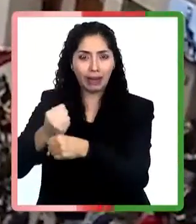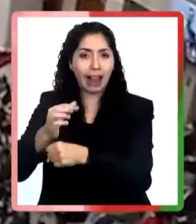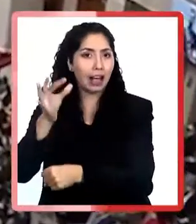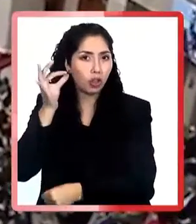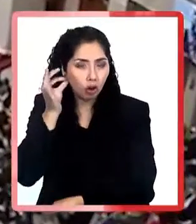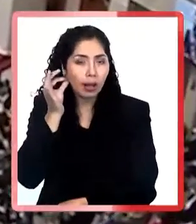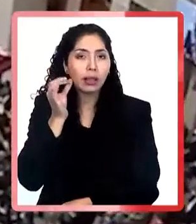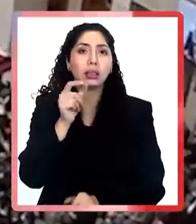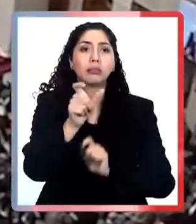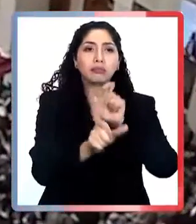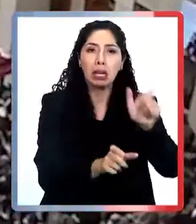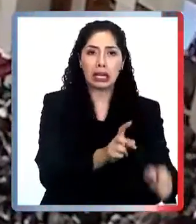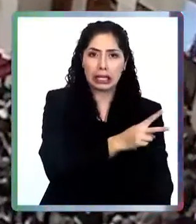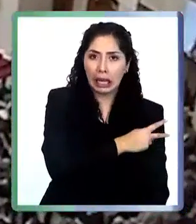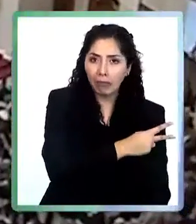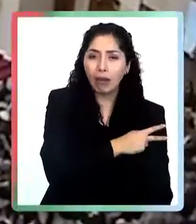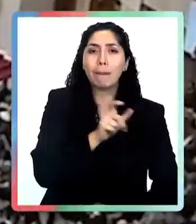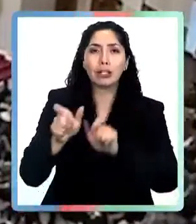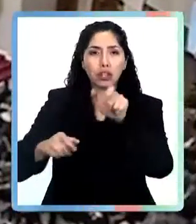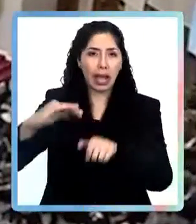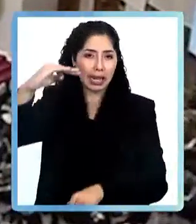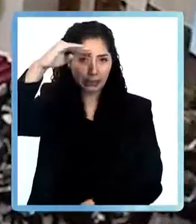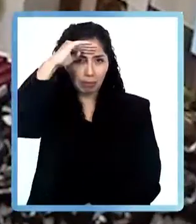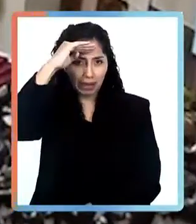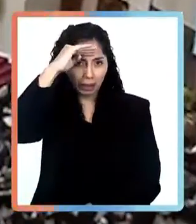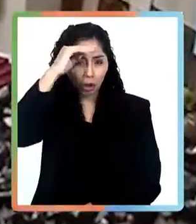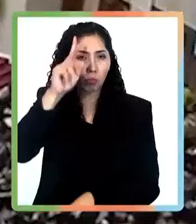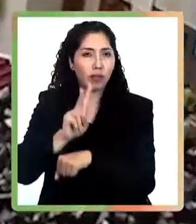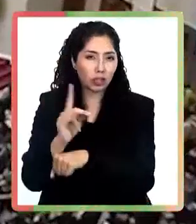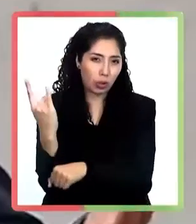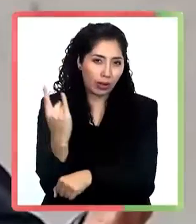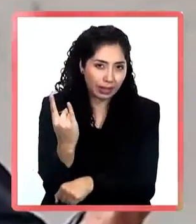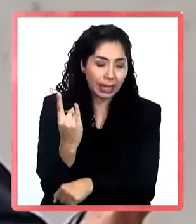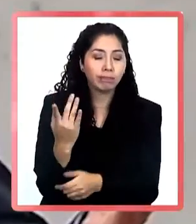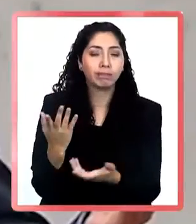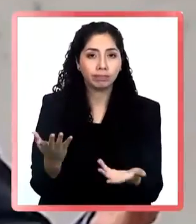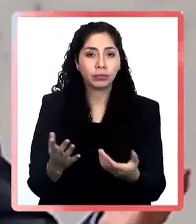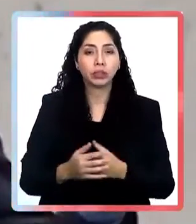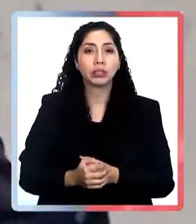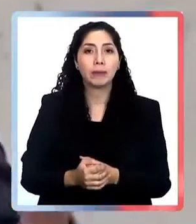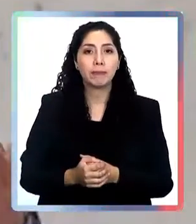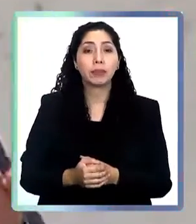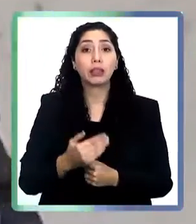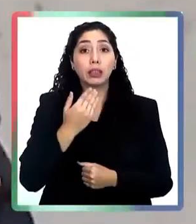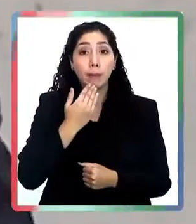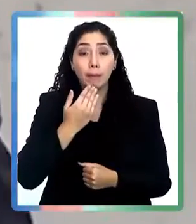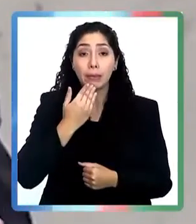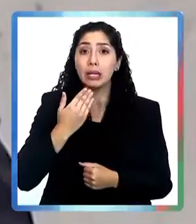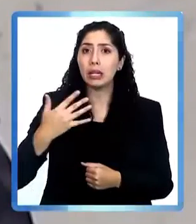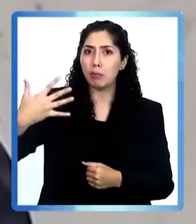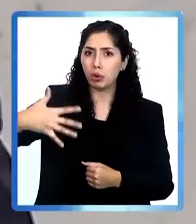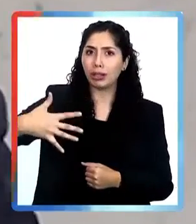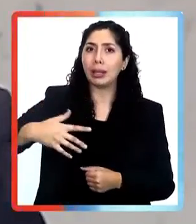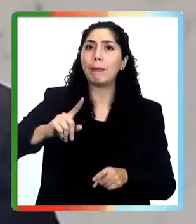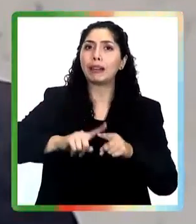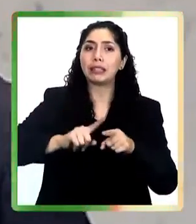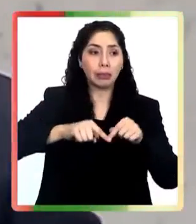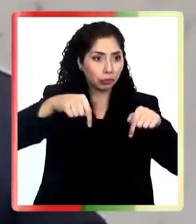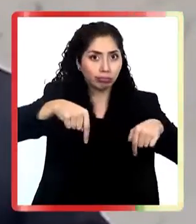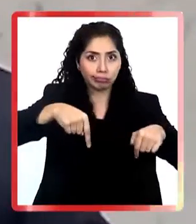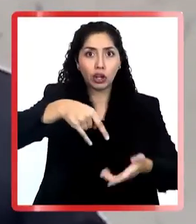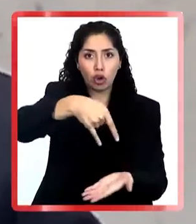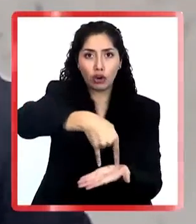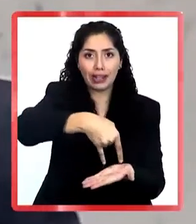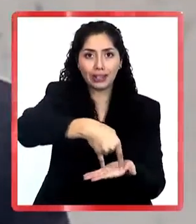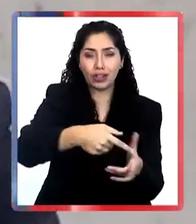empleadores expertos académicos y por cierto con la importante participación de este congreso nacional